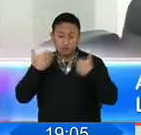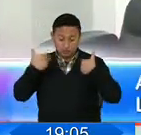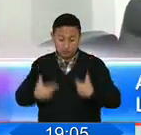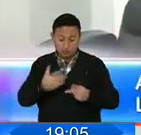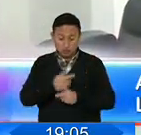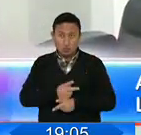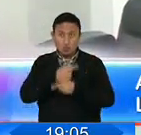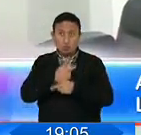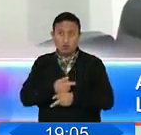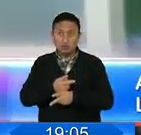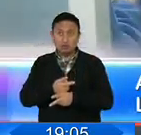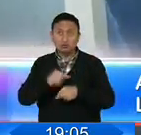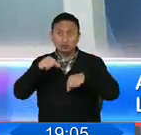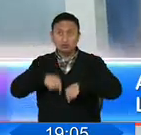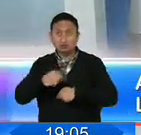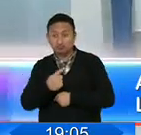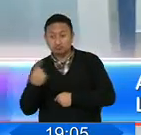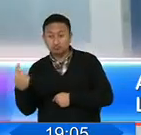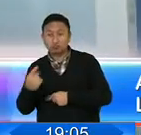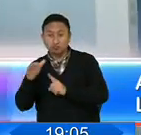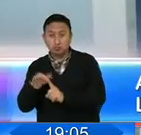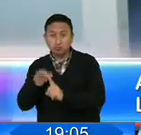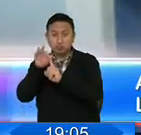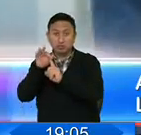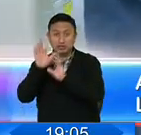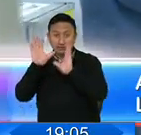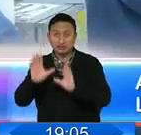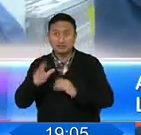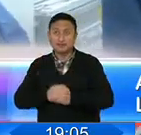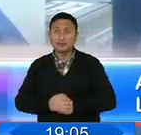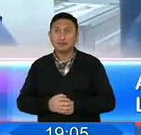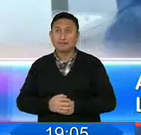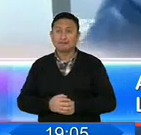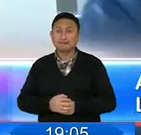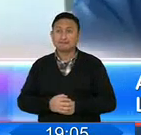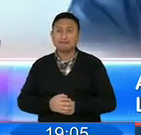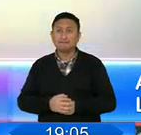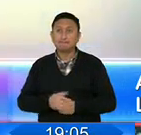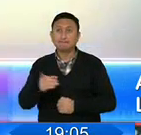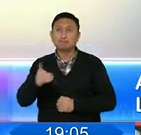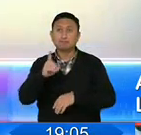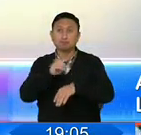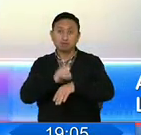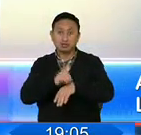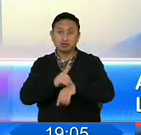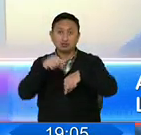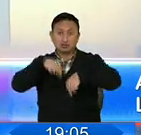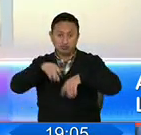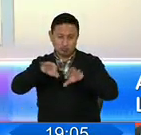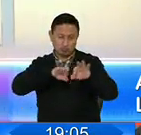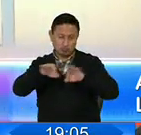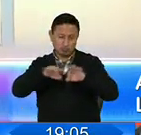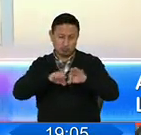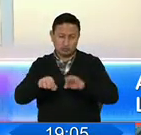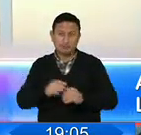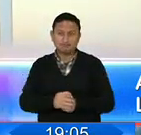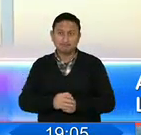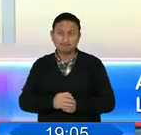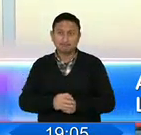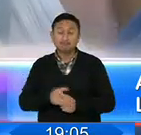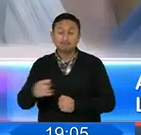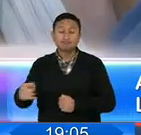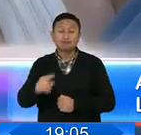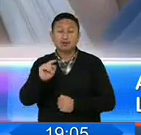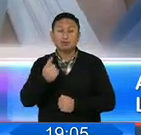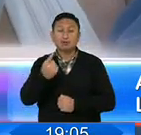protección y ubicarnos en una sala específica para la vacunación. Un médico le dio a Fernando algunas instrucciones y es uno de los